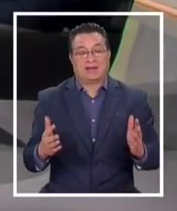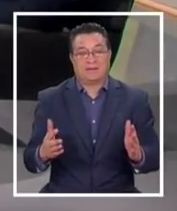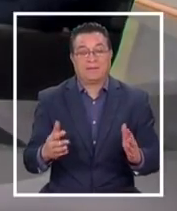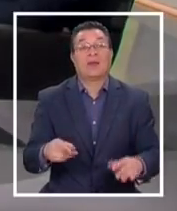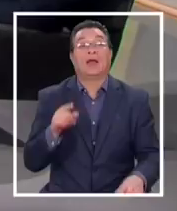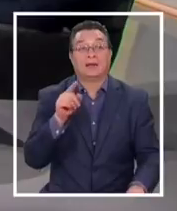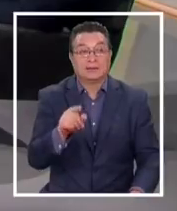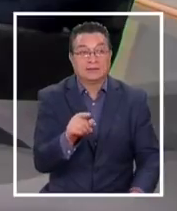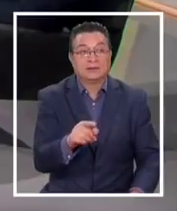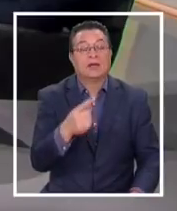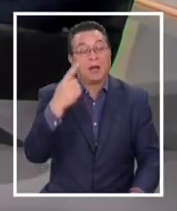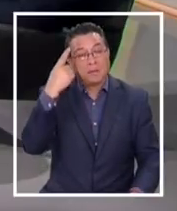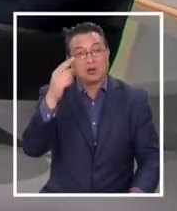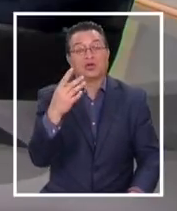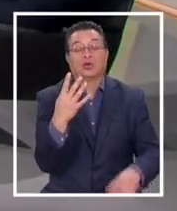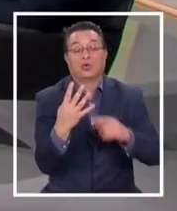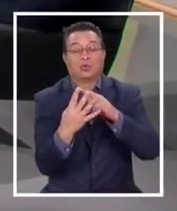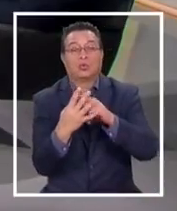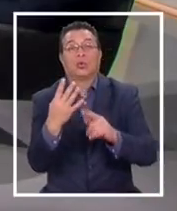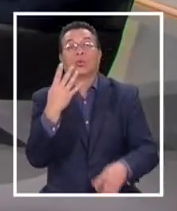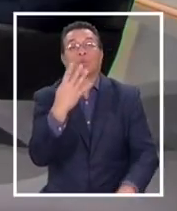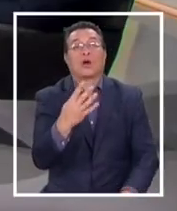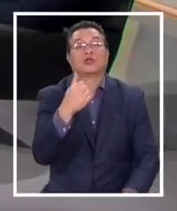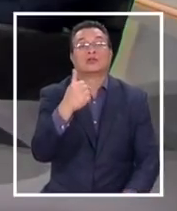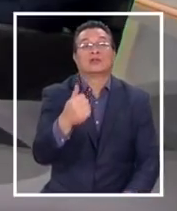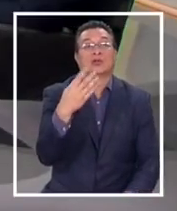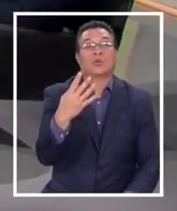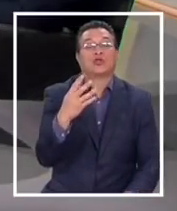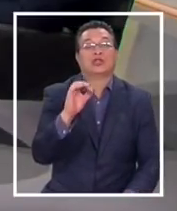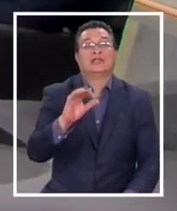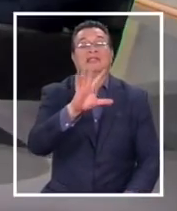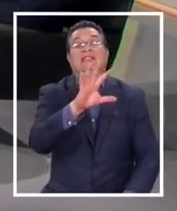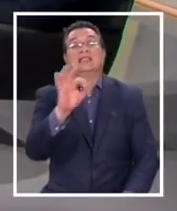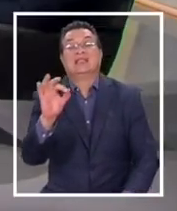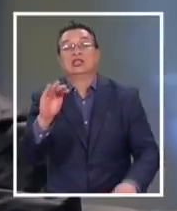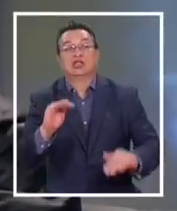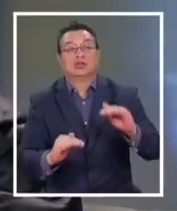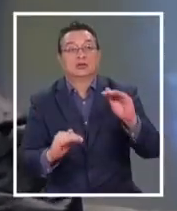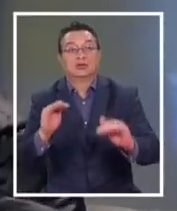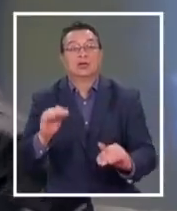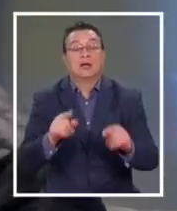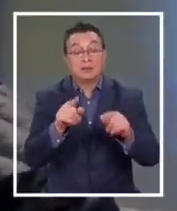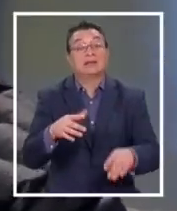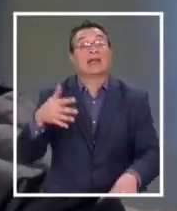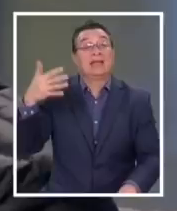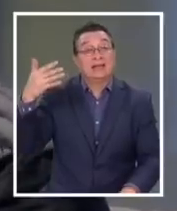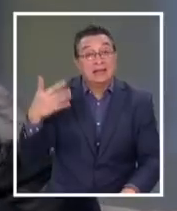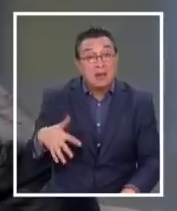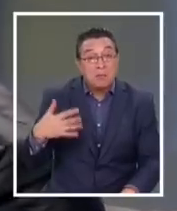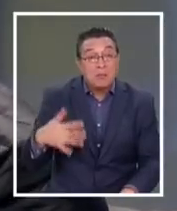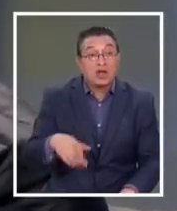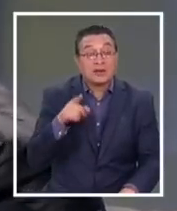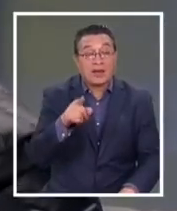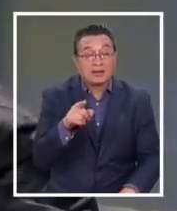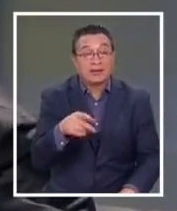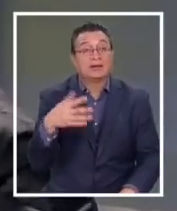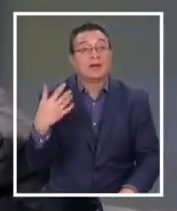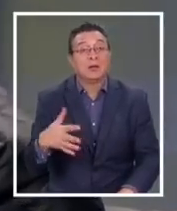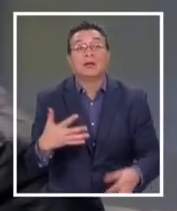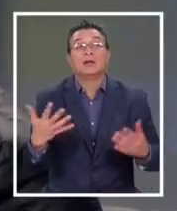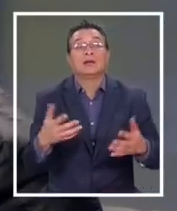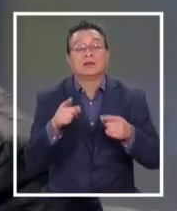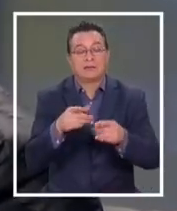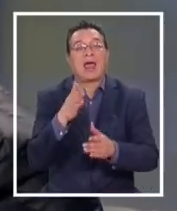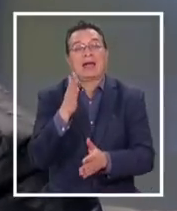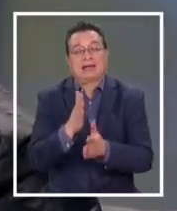fijas que estamos pero cerca. Pero entre los 464 y aquí, los 500, claro. Estamos cerca. Pero yo creo que no lo fundamental, que aquí tenemos dos parlamentarios, es que esto